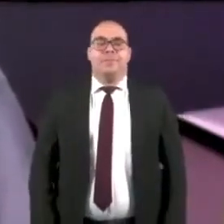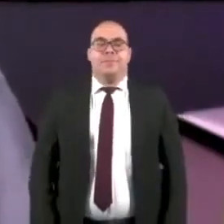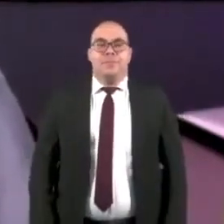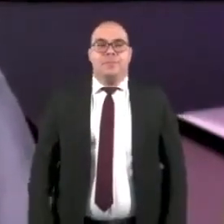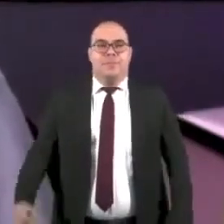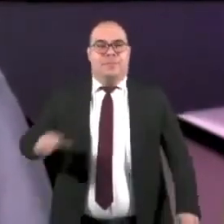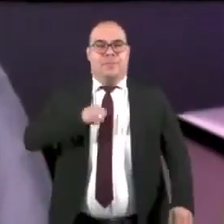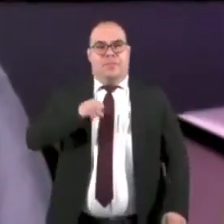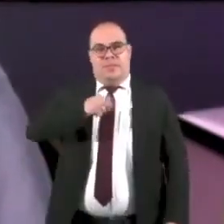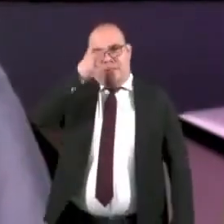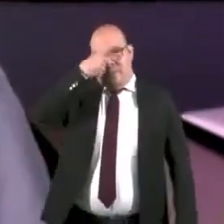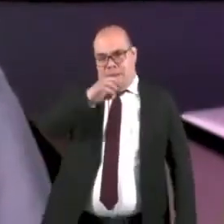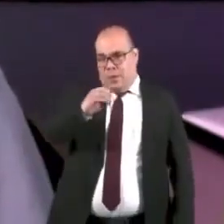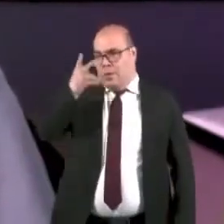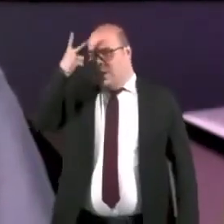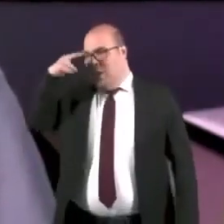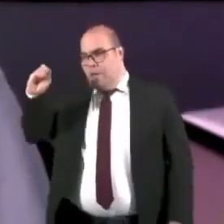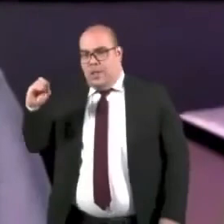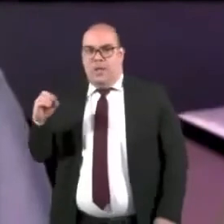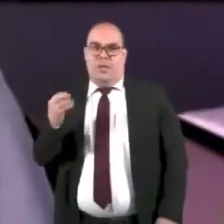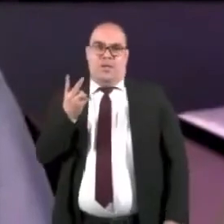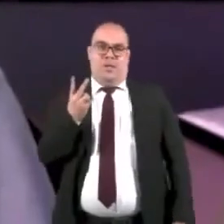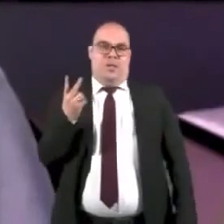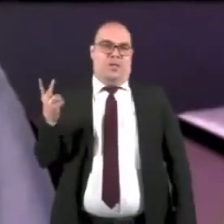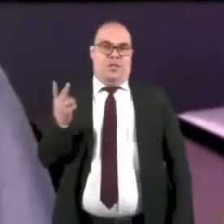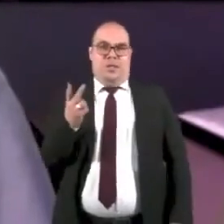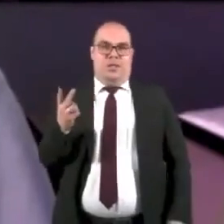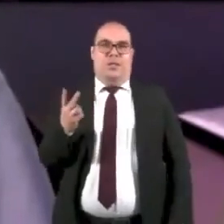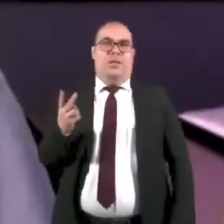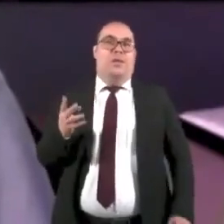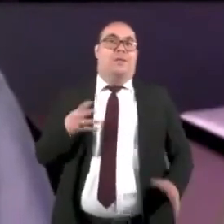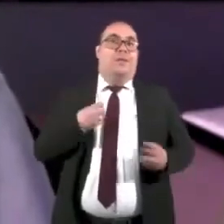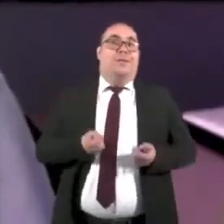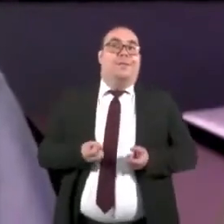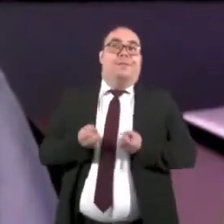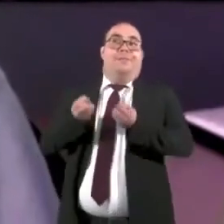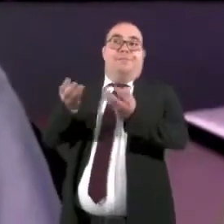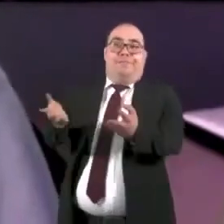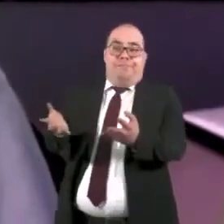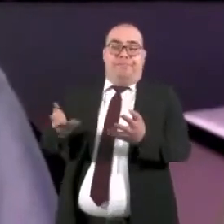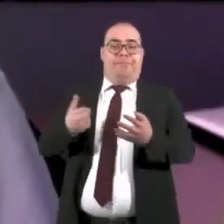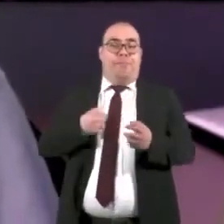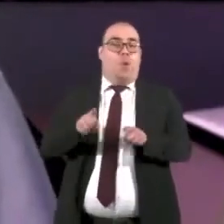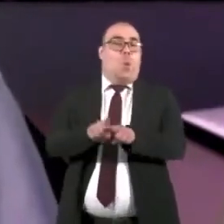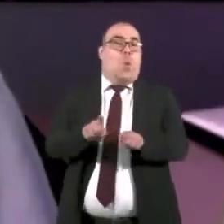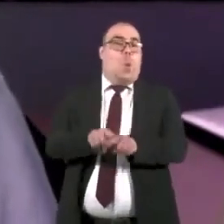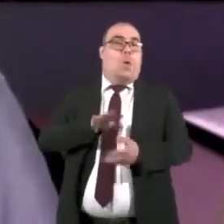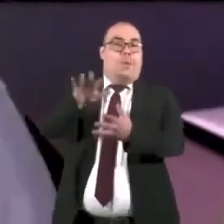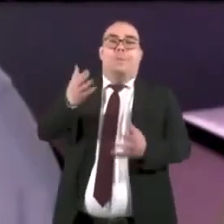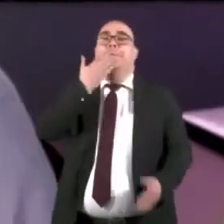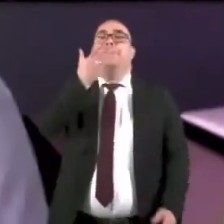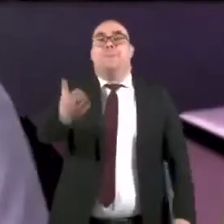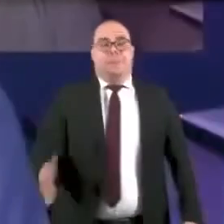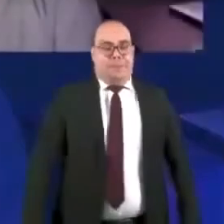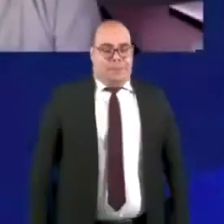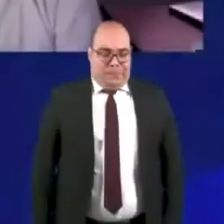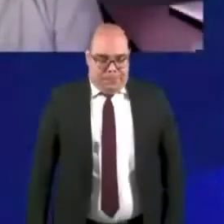Tengo dos hijos y esa sería la referencia. Muchas gracias.